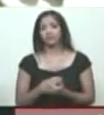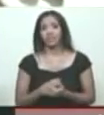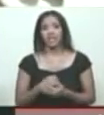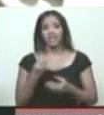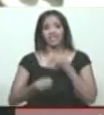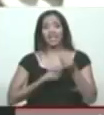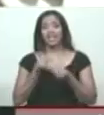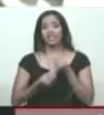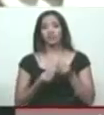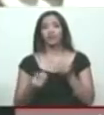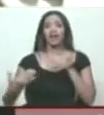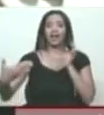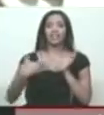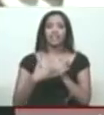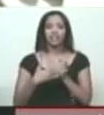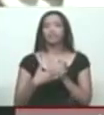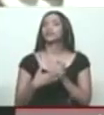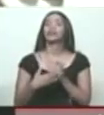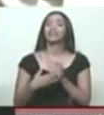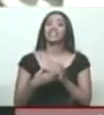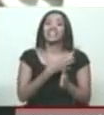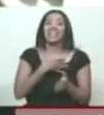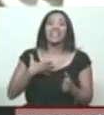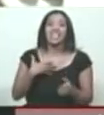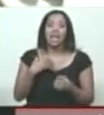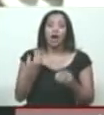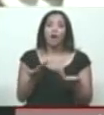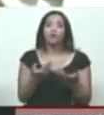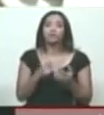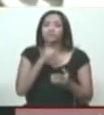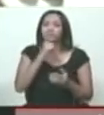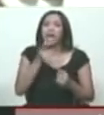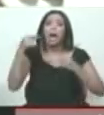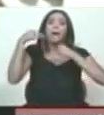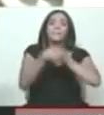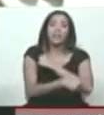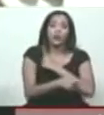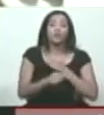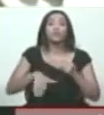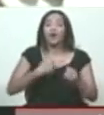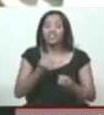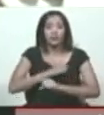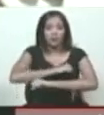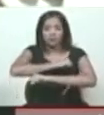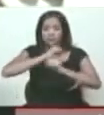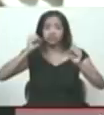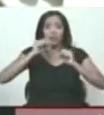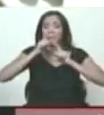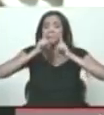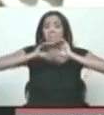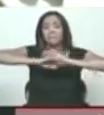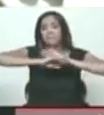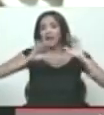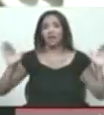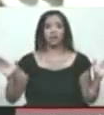ataque aspiraba a un daño peor, pudo haber sido un daño catastrófico, Diosdado. Catastrófico.